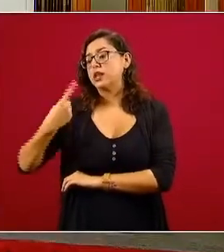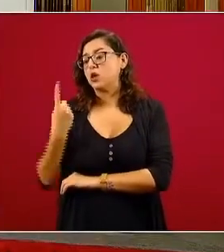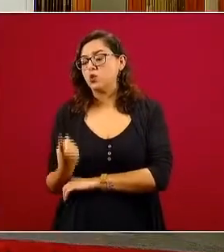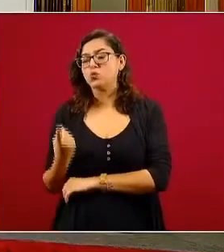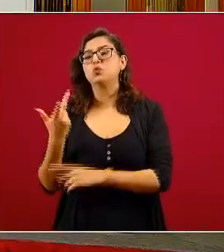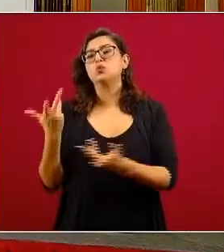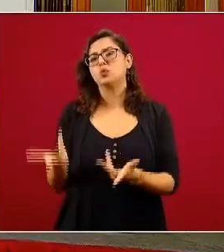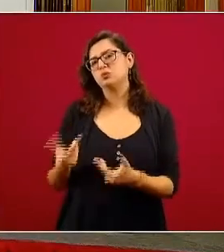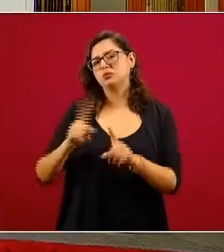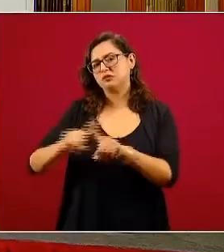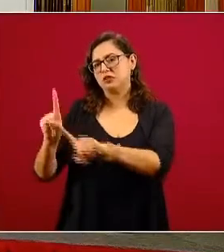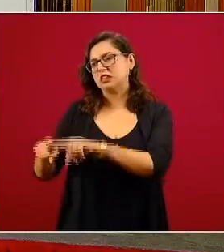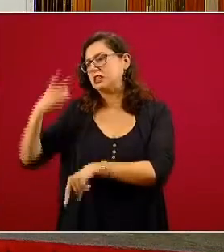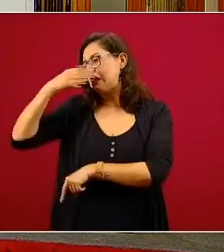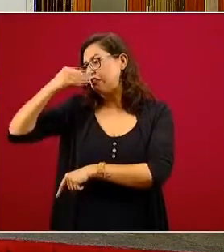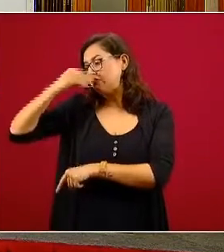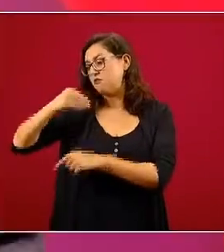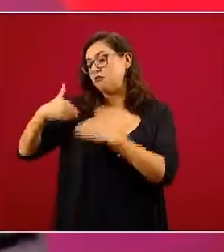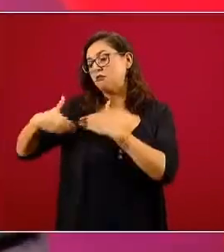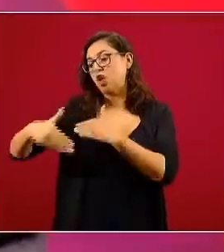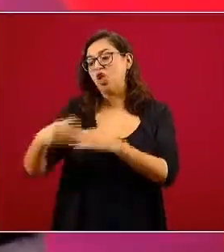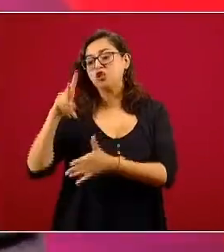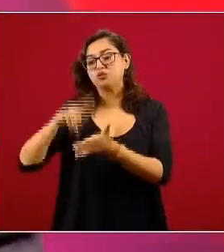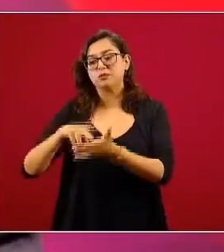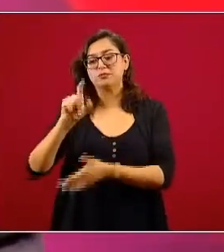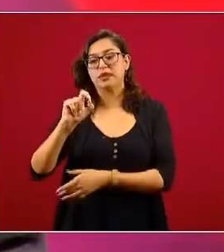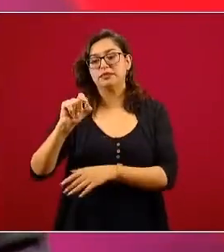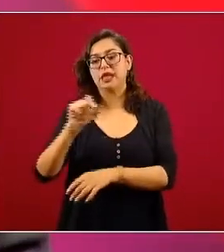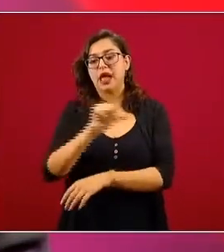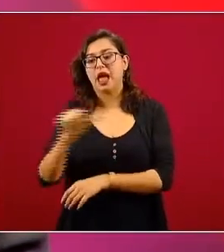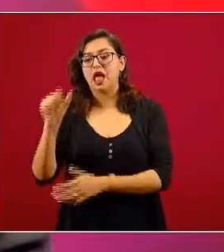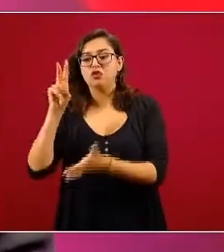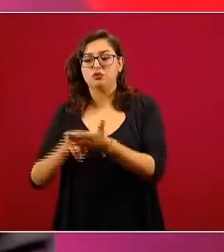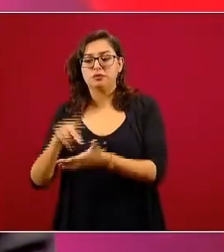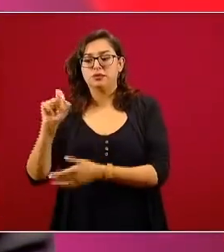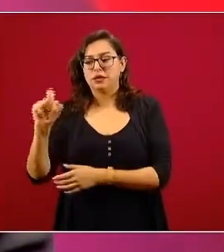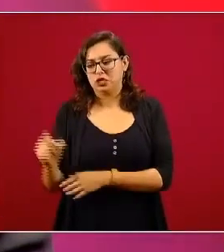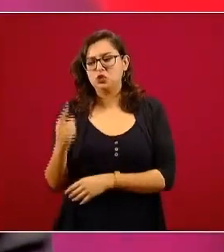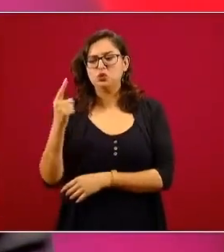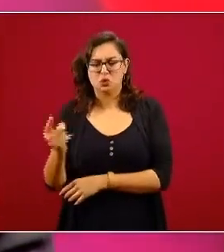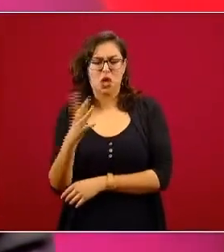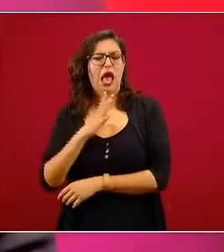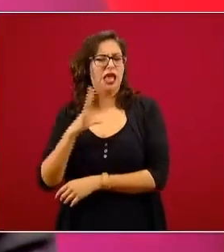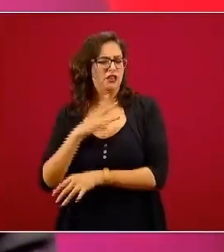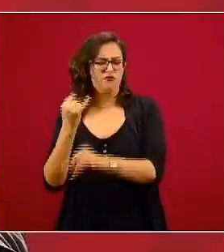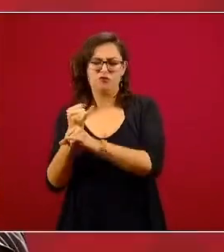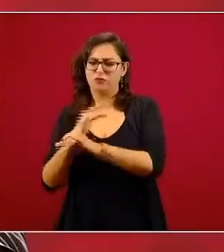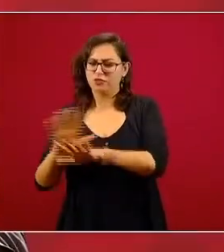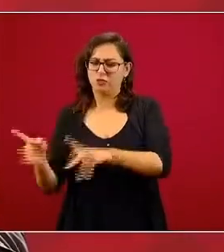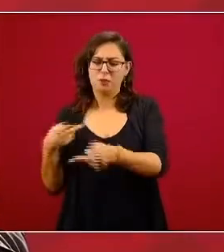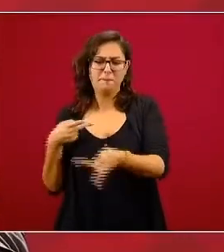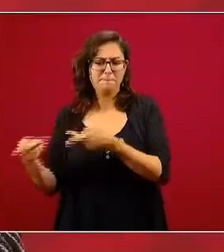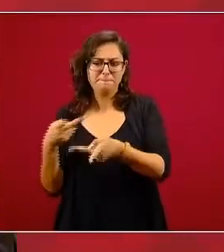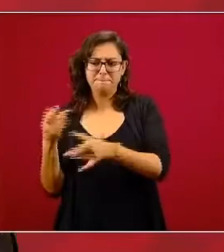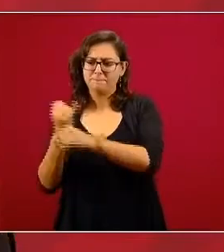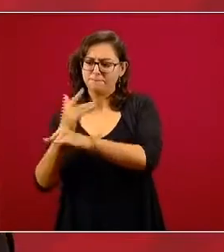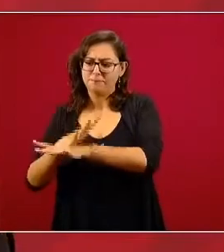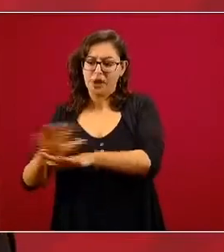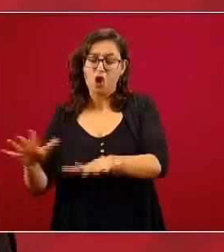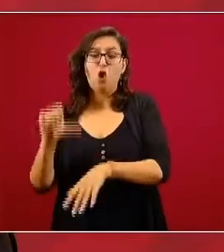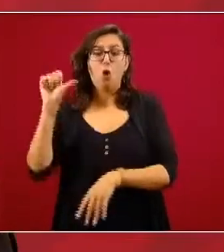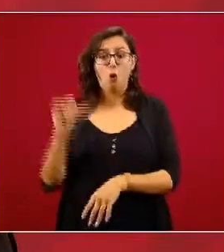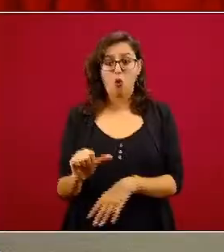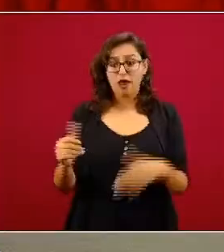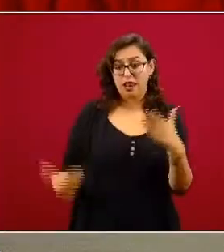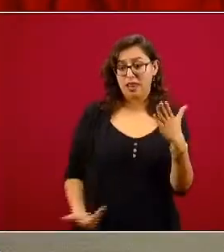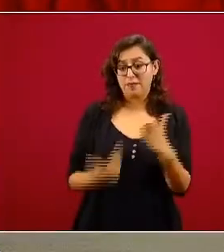2020-2021. Esta información la tenemos también en tiempo real, la vamos procesando como parte de los planes técnicos. Esta mañana le requirieron esta